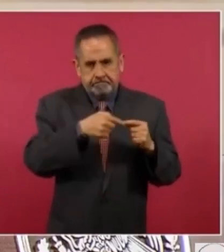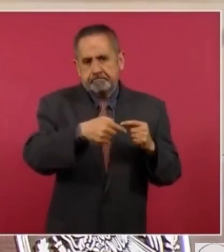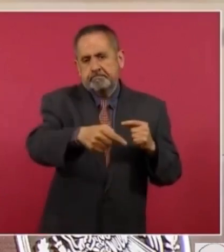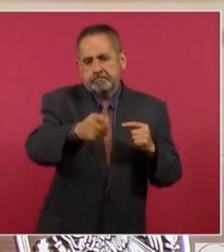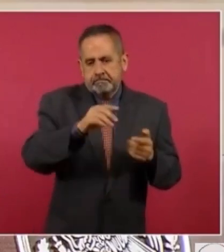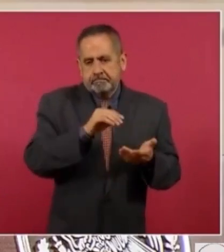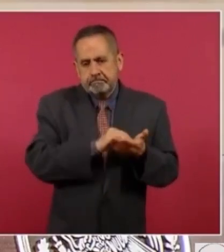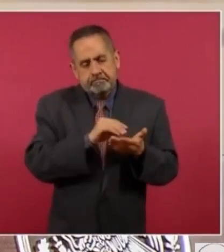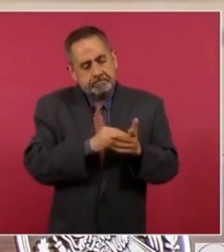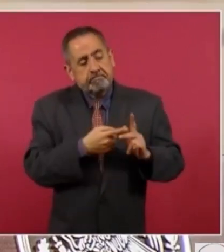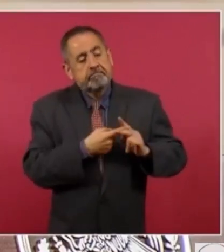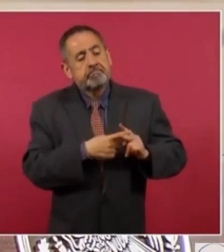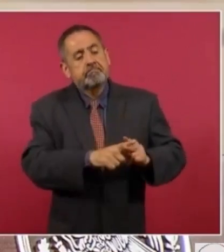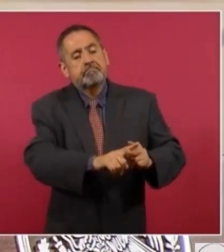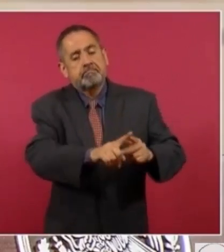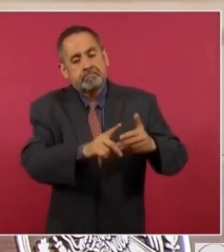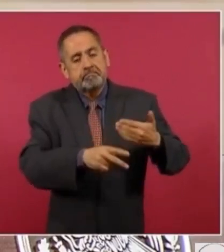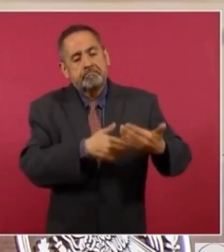está iniciando